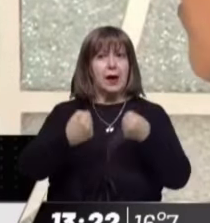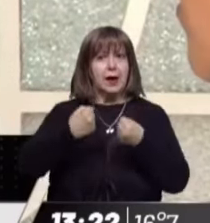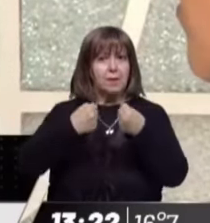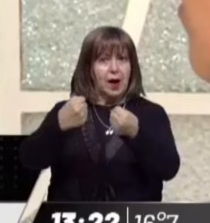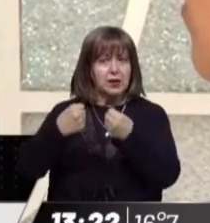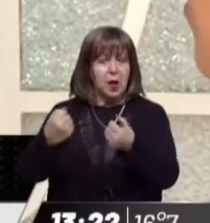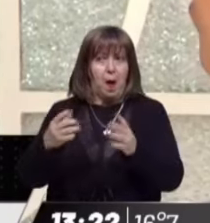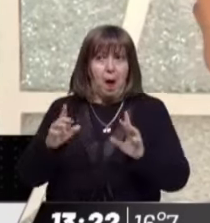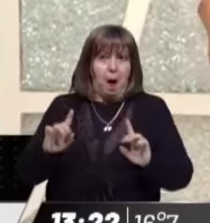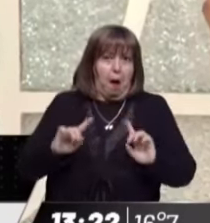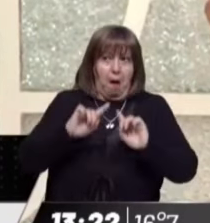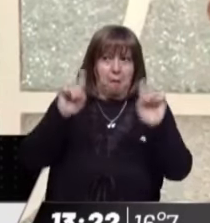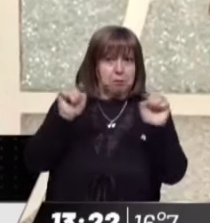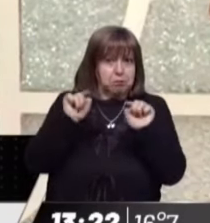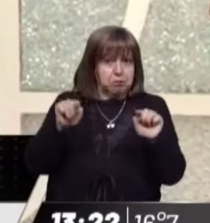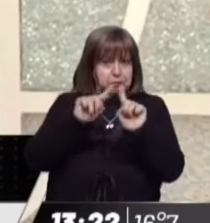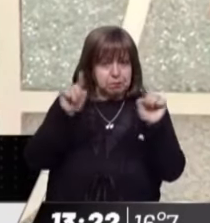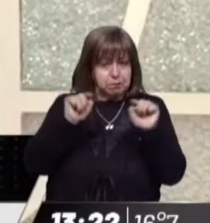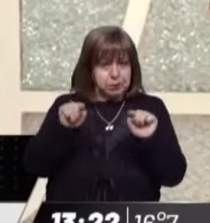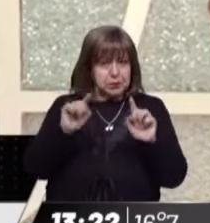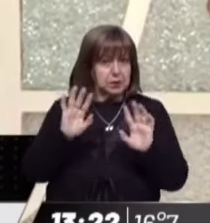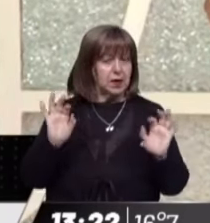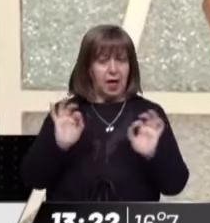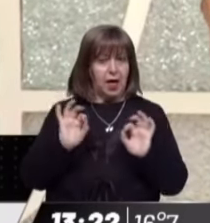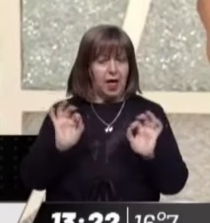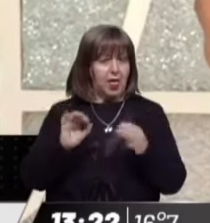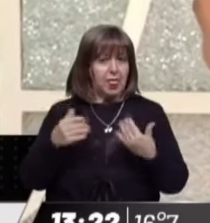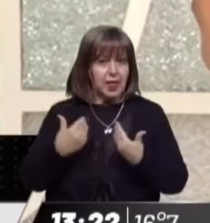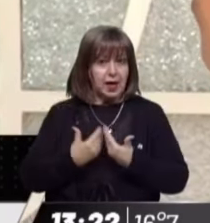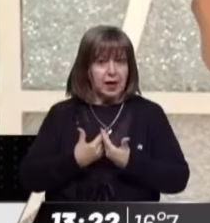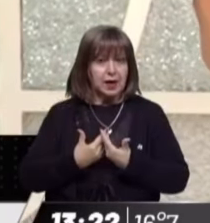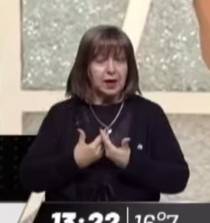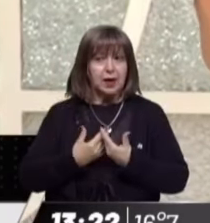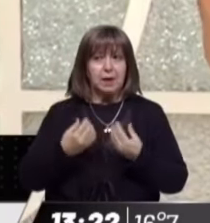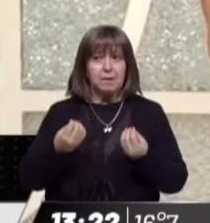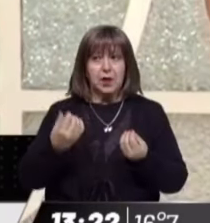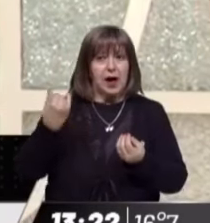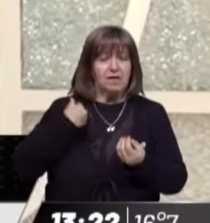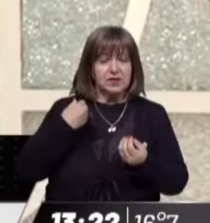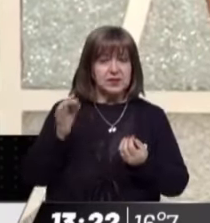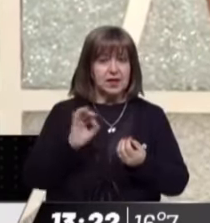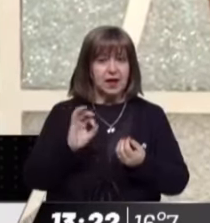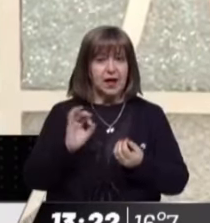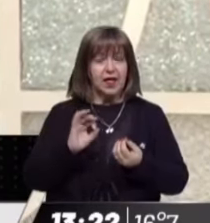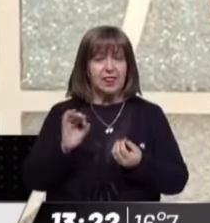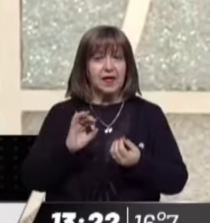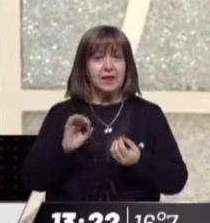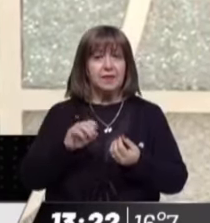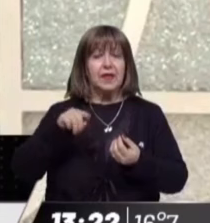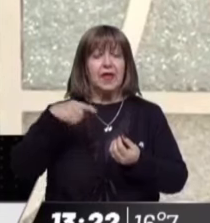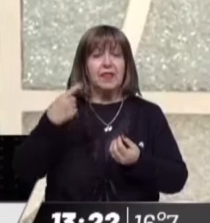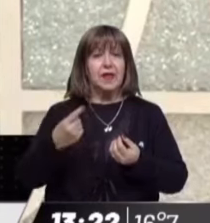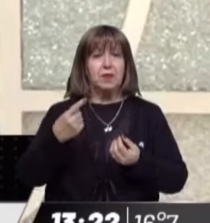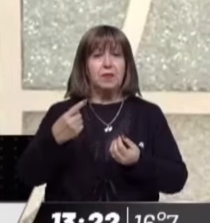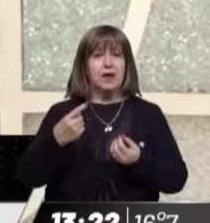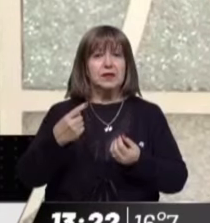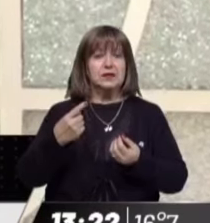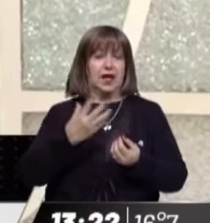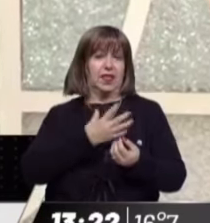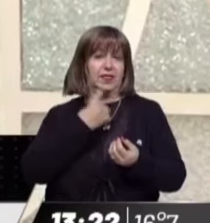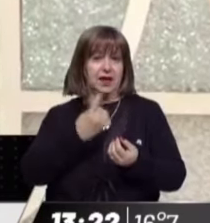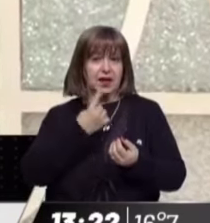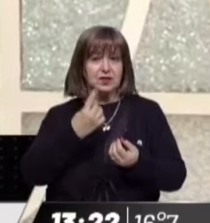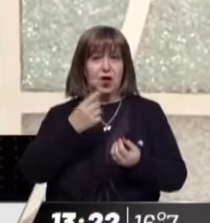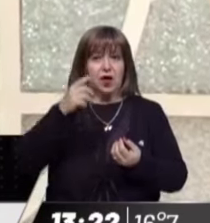no tenemos información. Y también está buena la pregunta, también para aclarar, porque después los titulares de CONIN, que nosotros